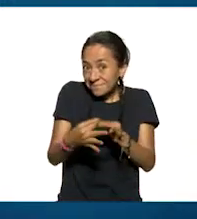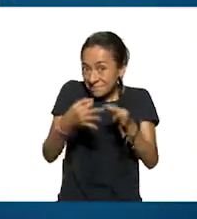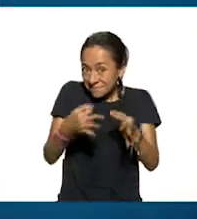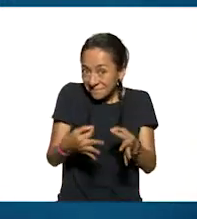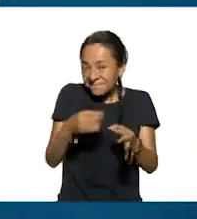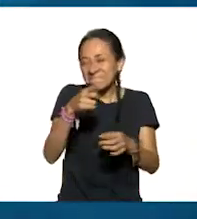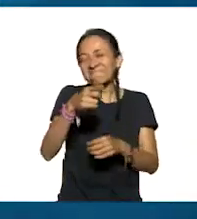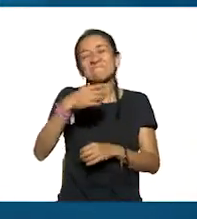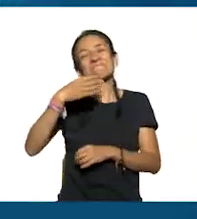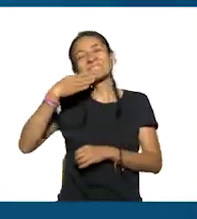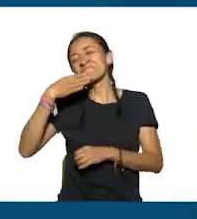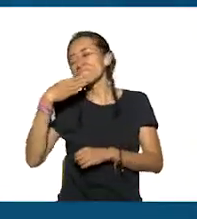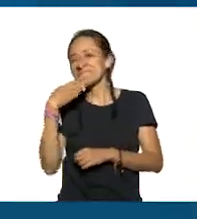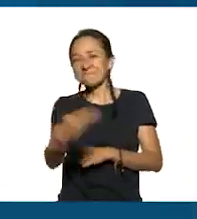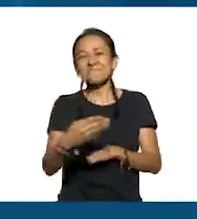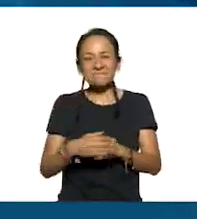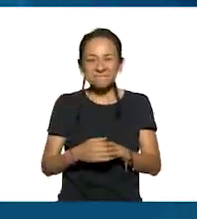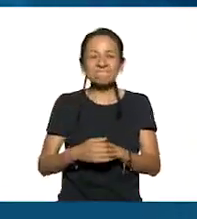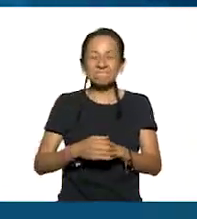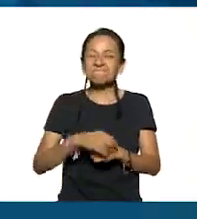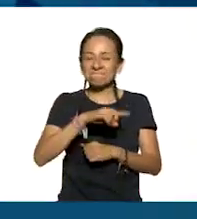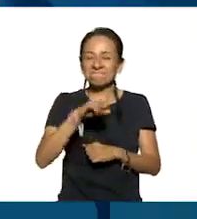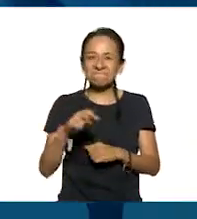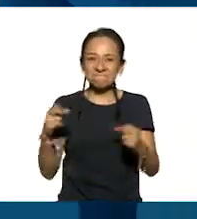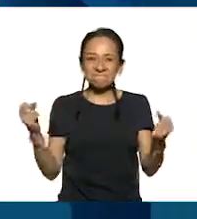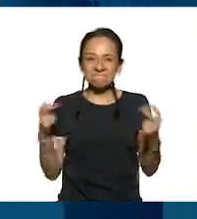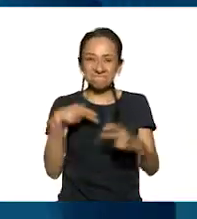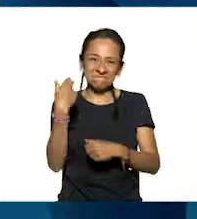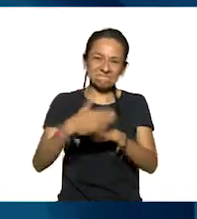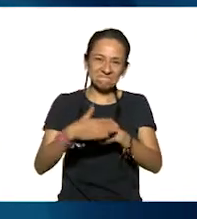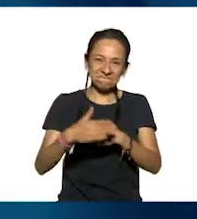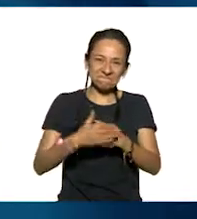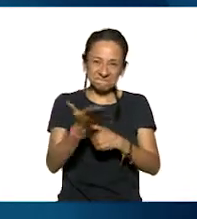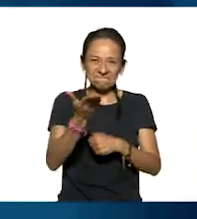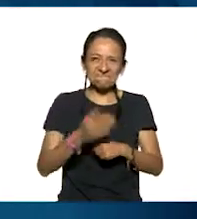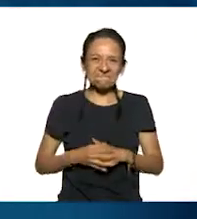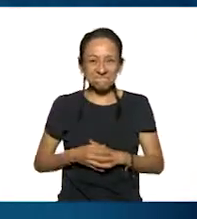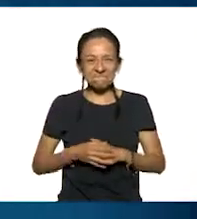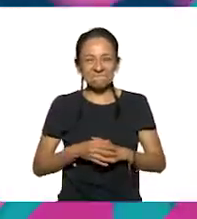¡Muy bien! ¡Nos vemos pronto!